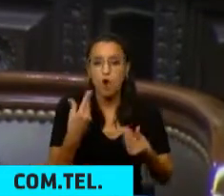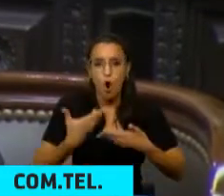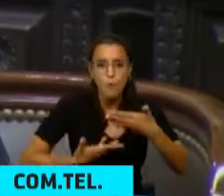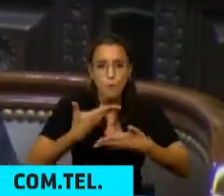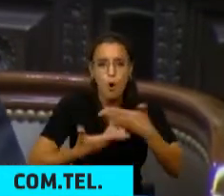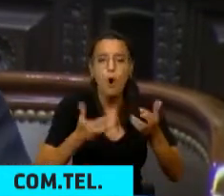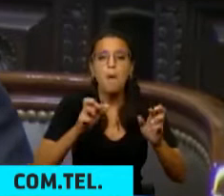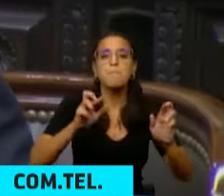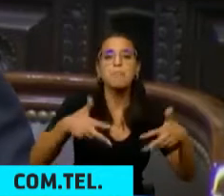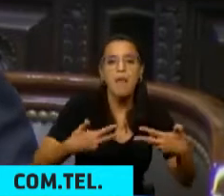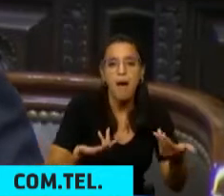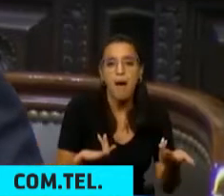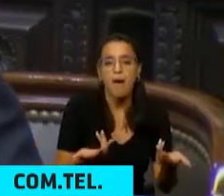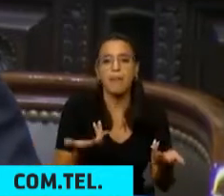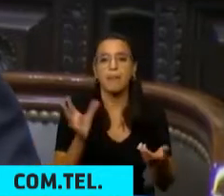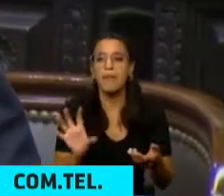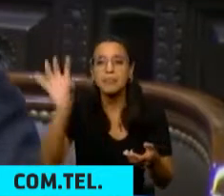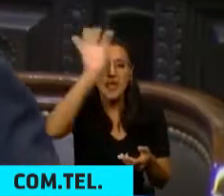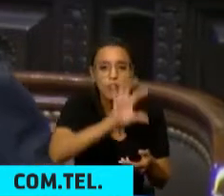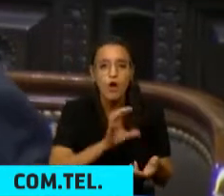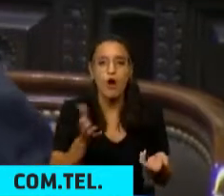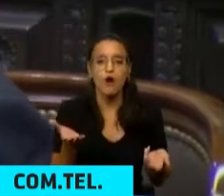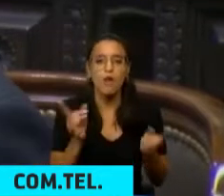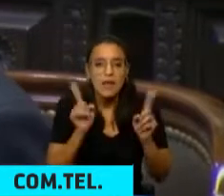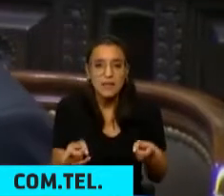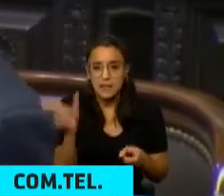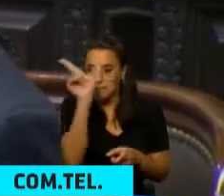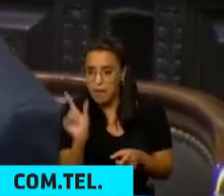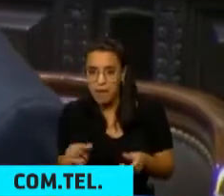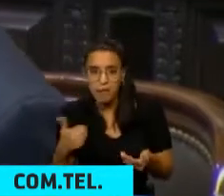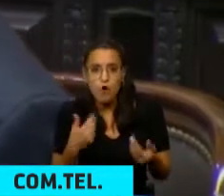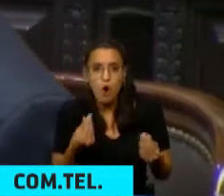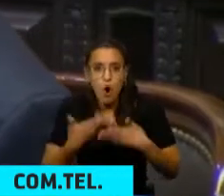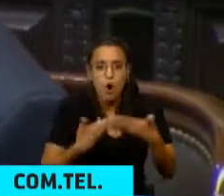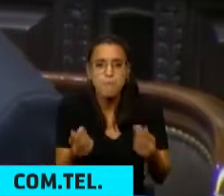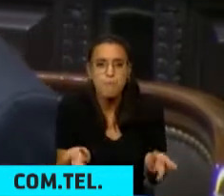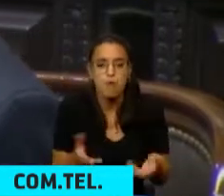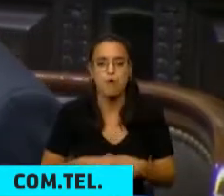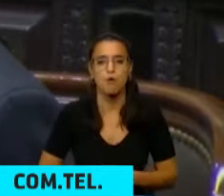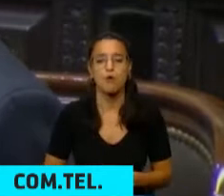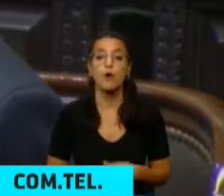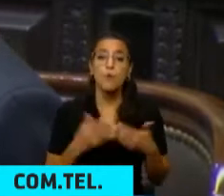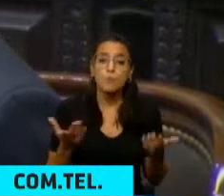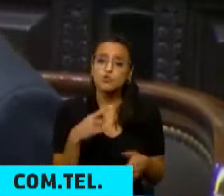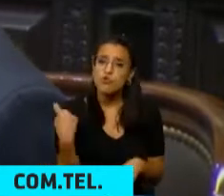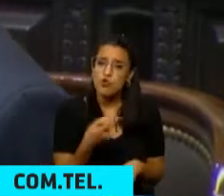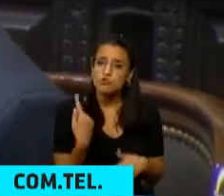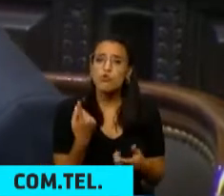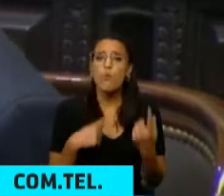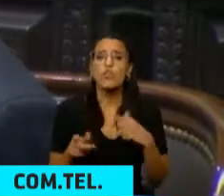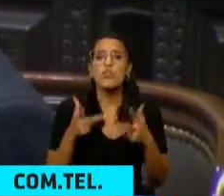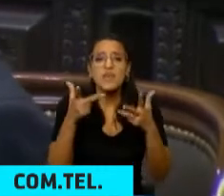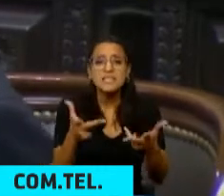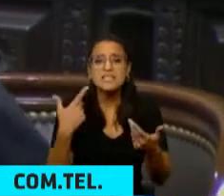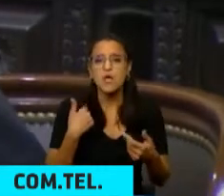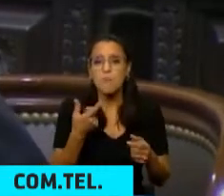cubrir cualquier contingencia. Entonces, ¿qué hace esto? Esto, aparte de ser económico, vos no tenés como el sistema tradicional que